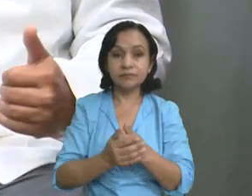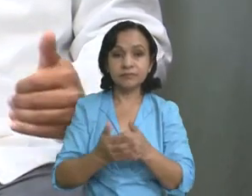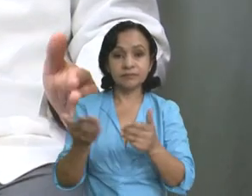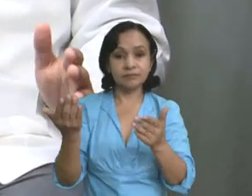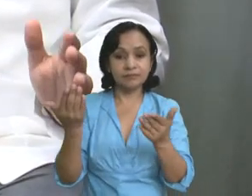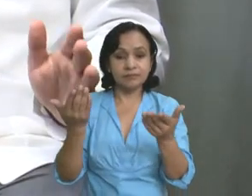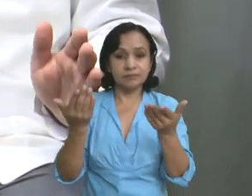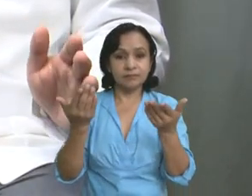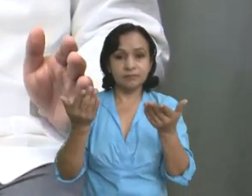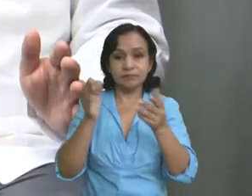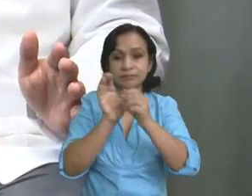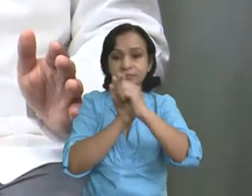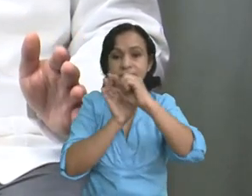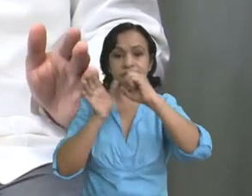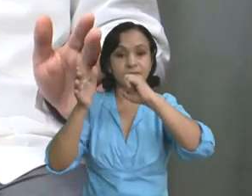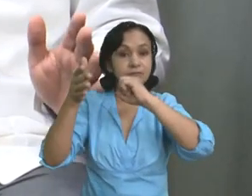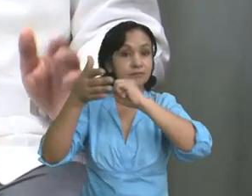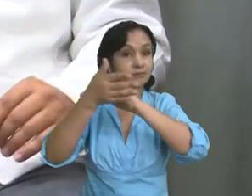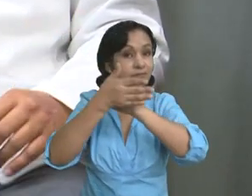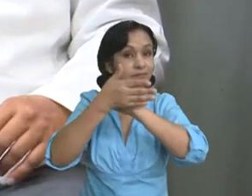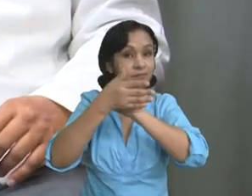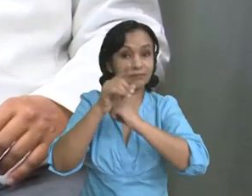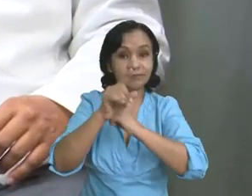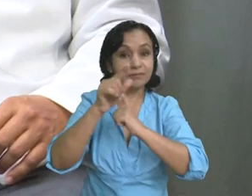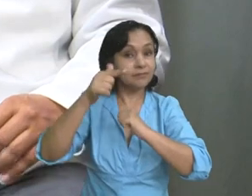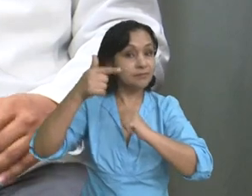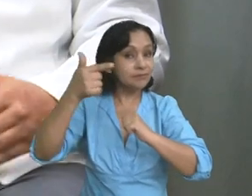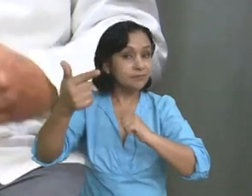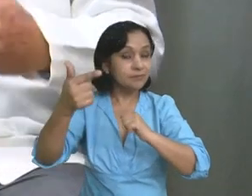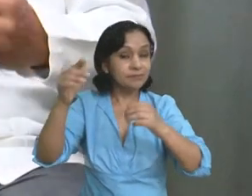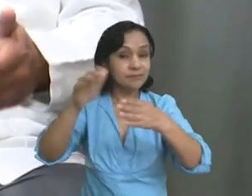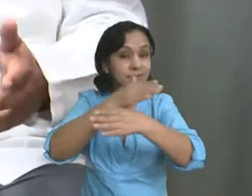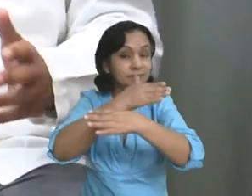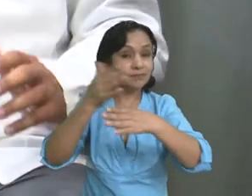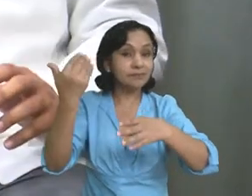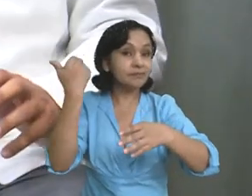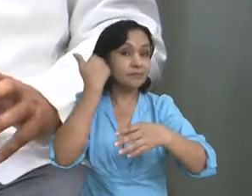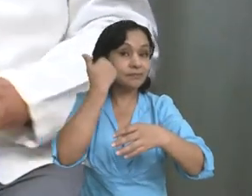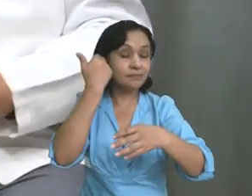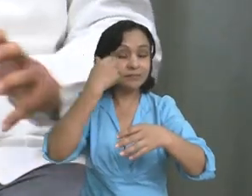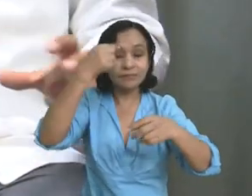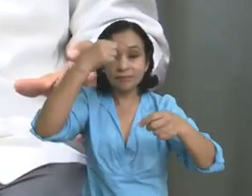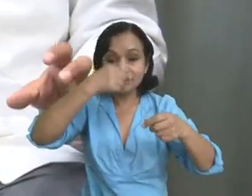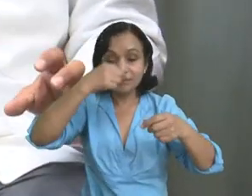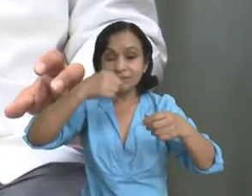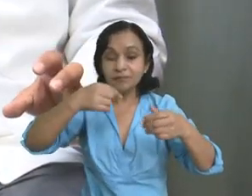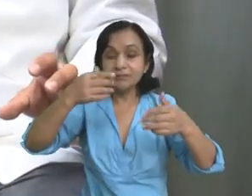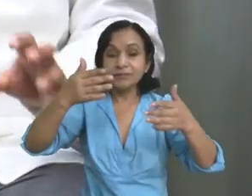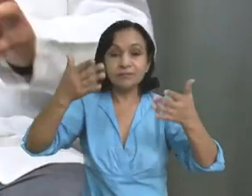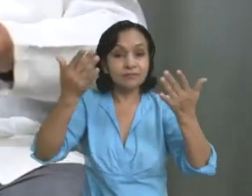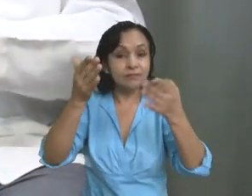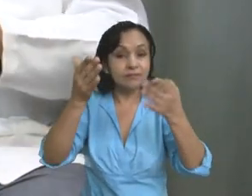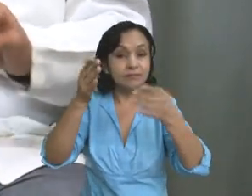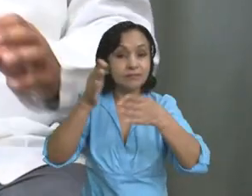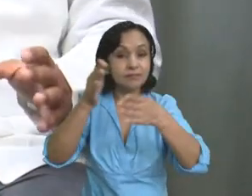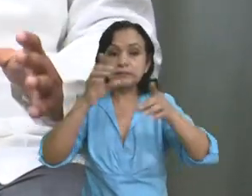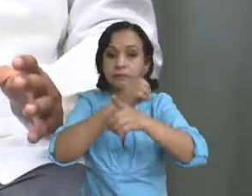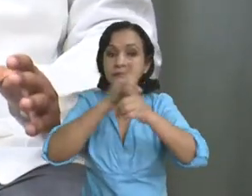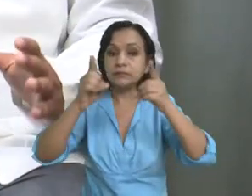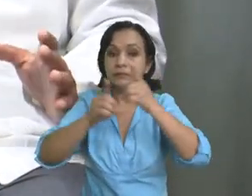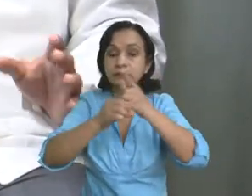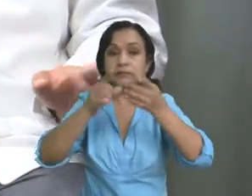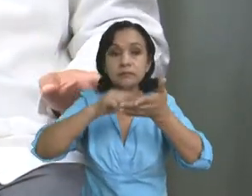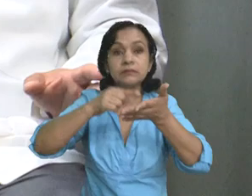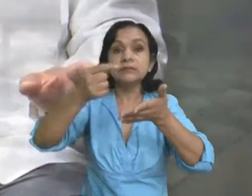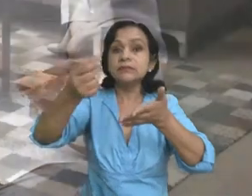Ahí, por ejemplo, en Cuba están circulando 17 virus que producen enfermedades respiratorias, y todas esas hay que vigilarlas, porque hoy una